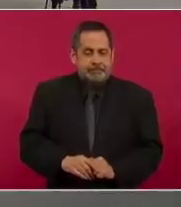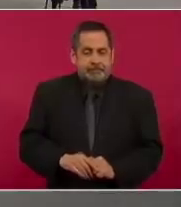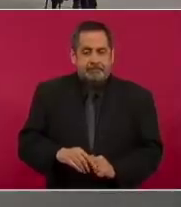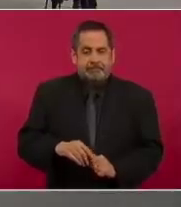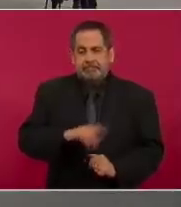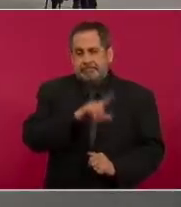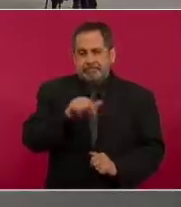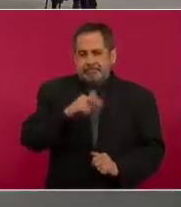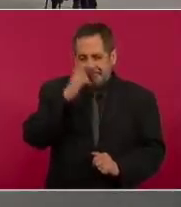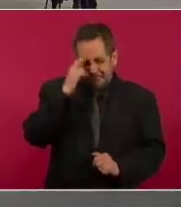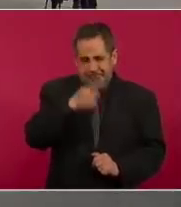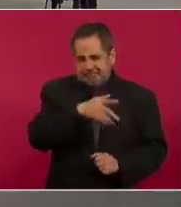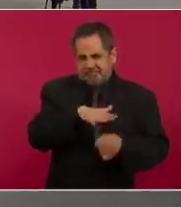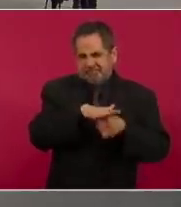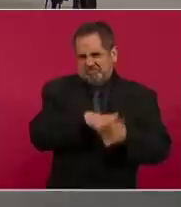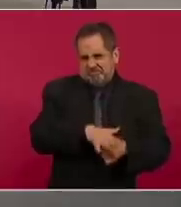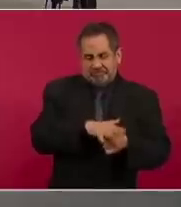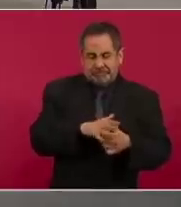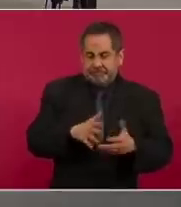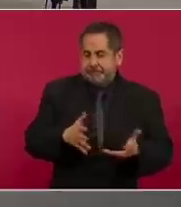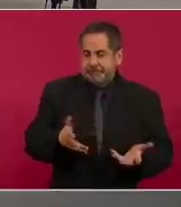reprimieron